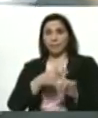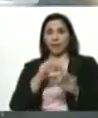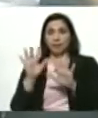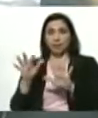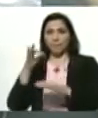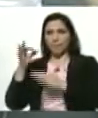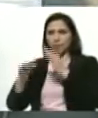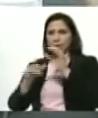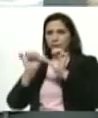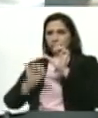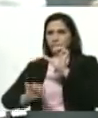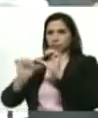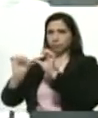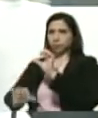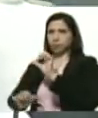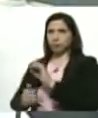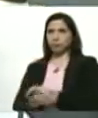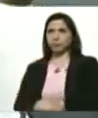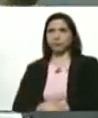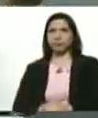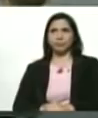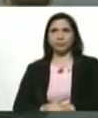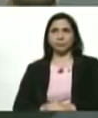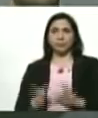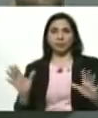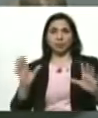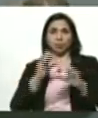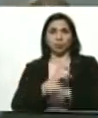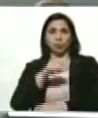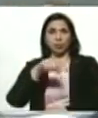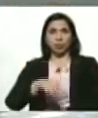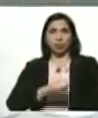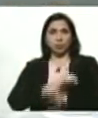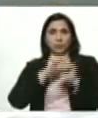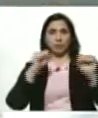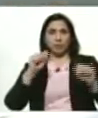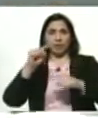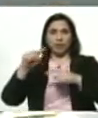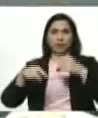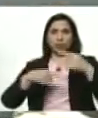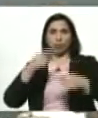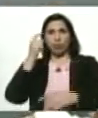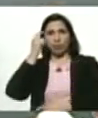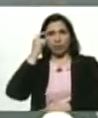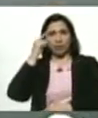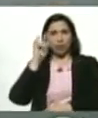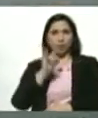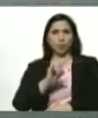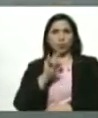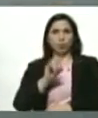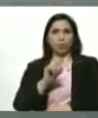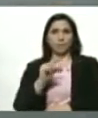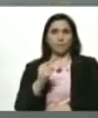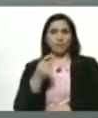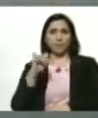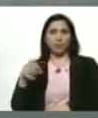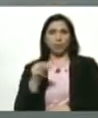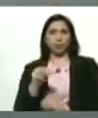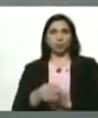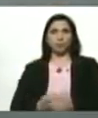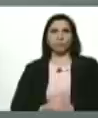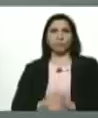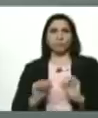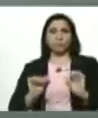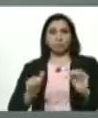explicarlo con detalle el transcurso de la noche de hoy mañana todo el día el lunes primero de junio